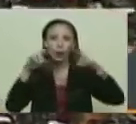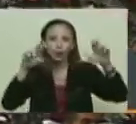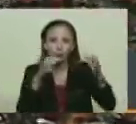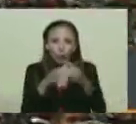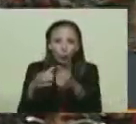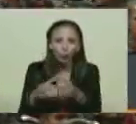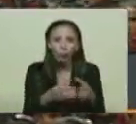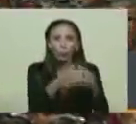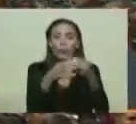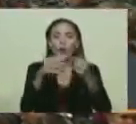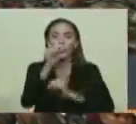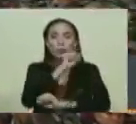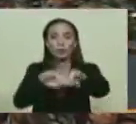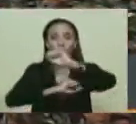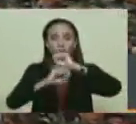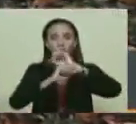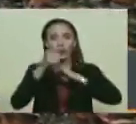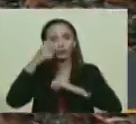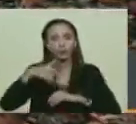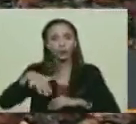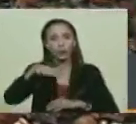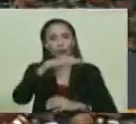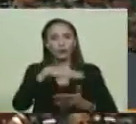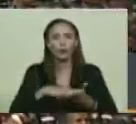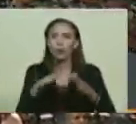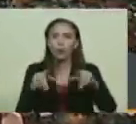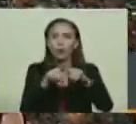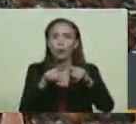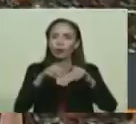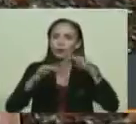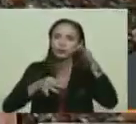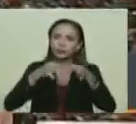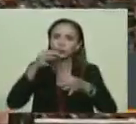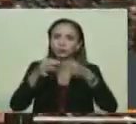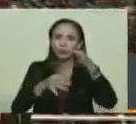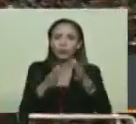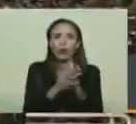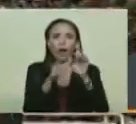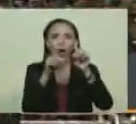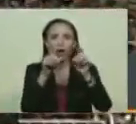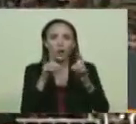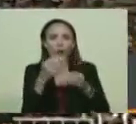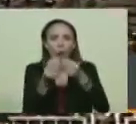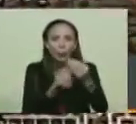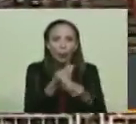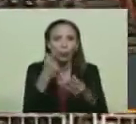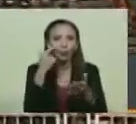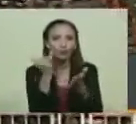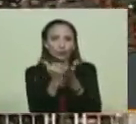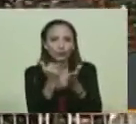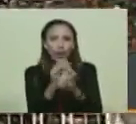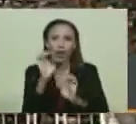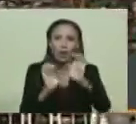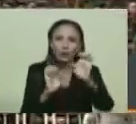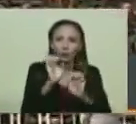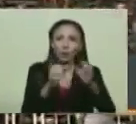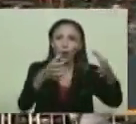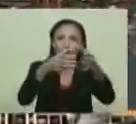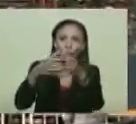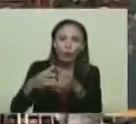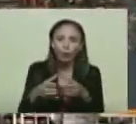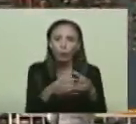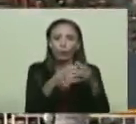la reorientación que usted indicó de diagnosticar los cuadrantes de paz y fortalecerlo. Todos